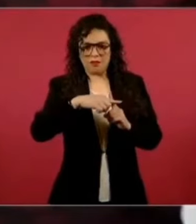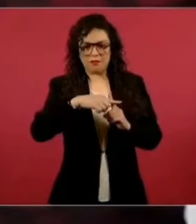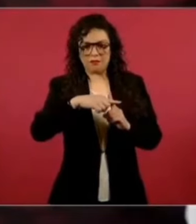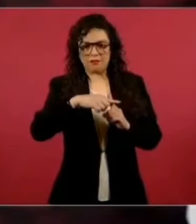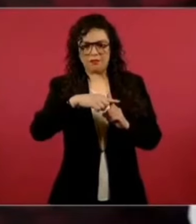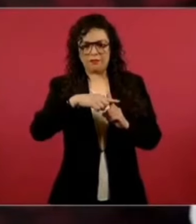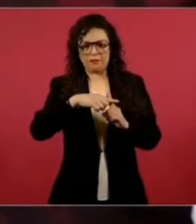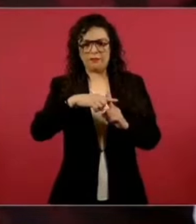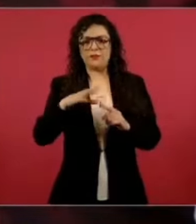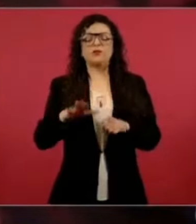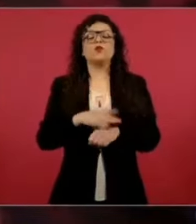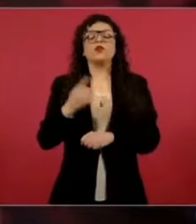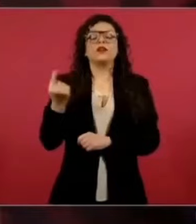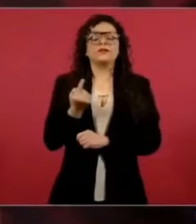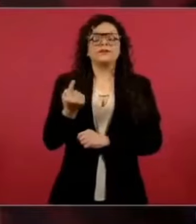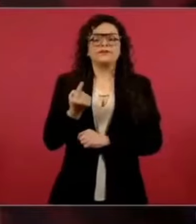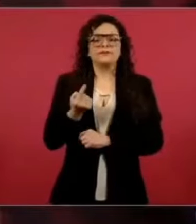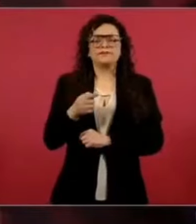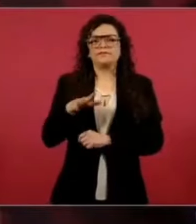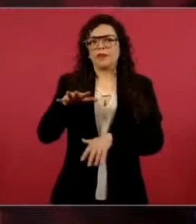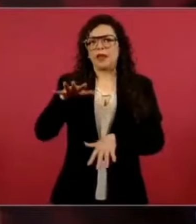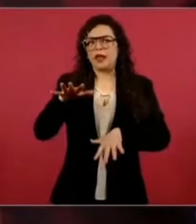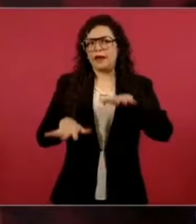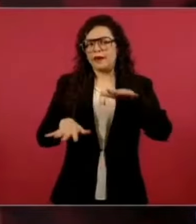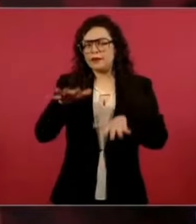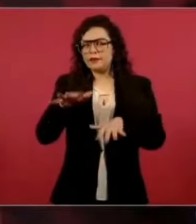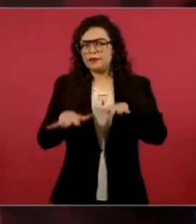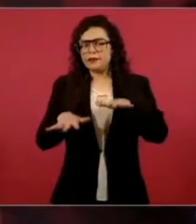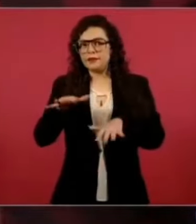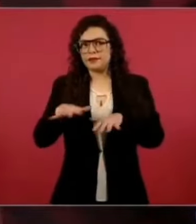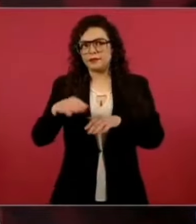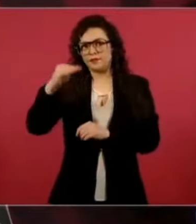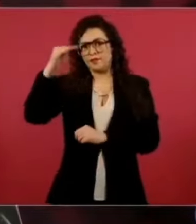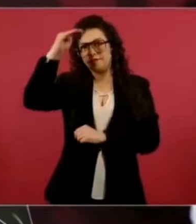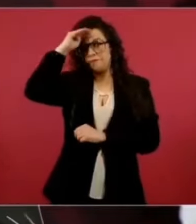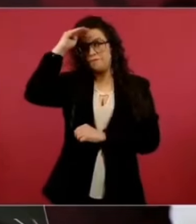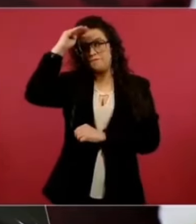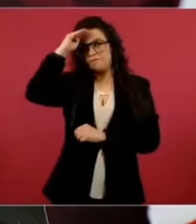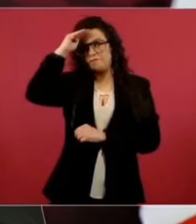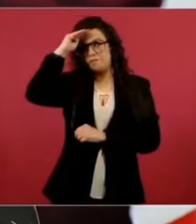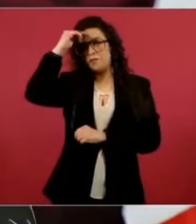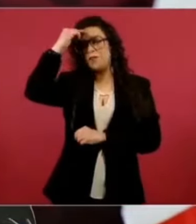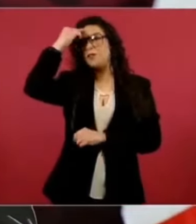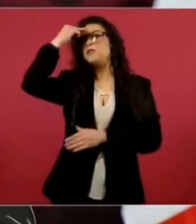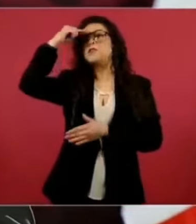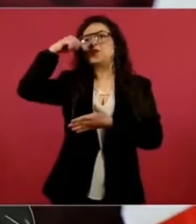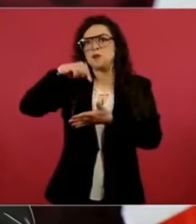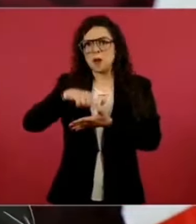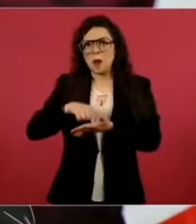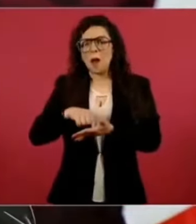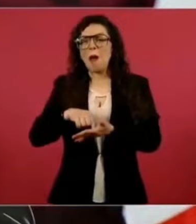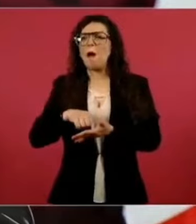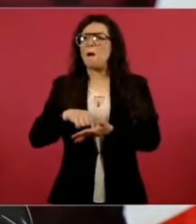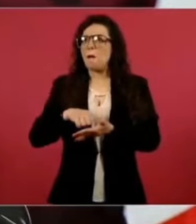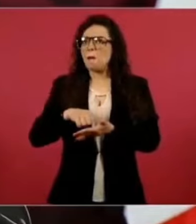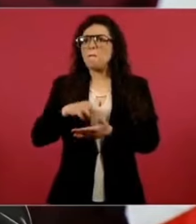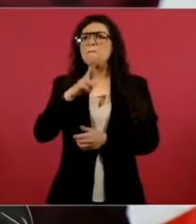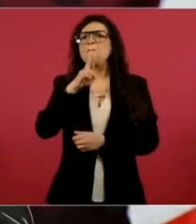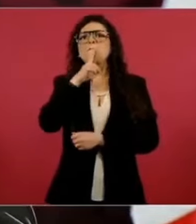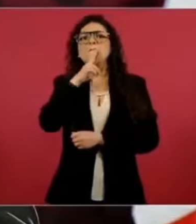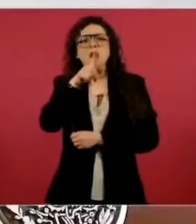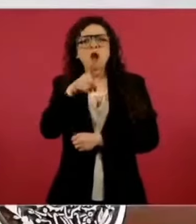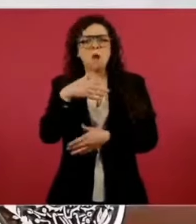creer que debemos ser modernos